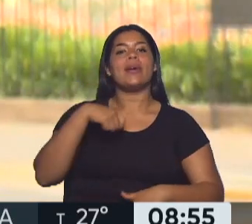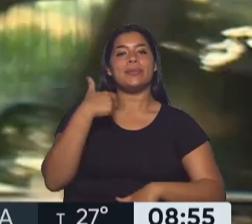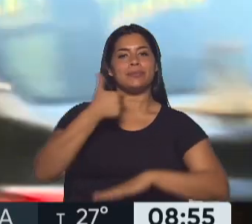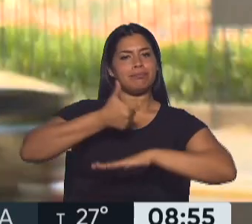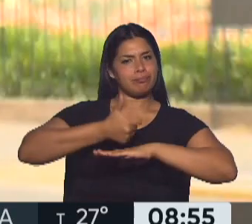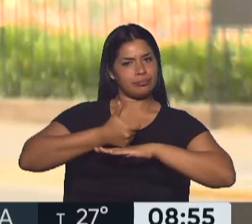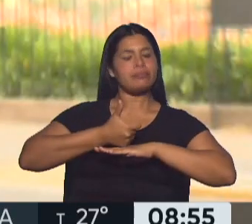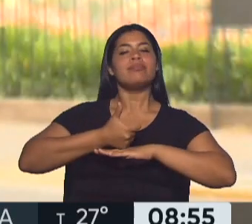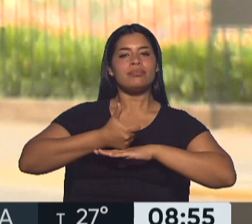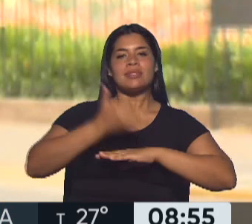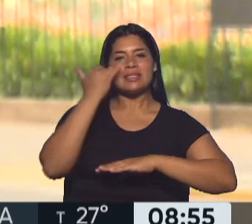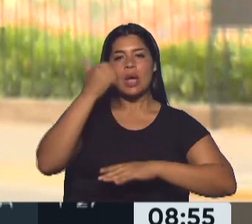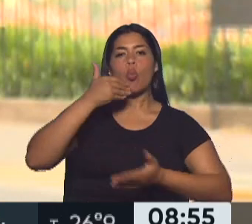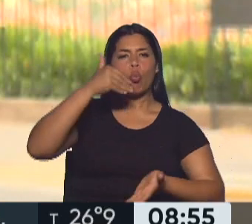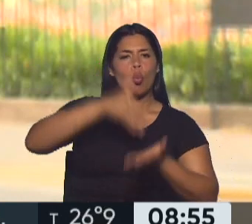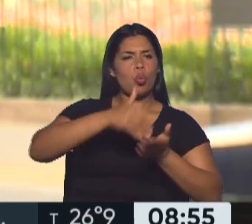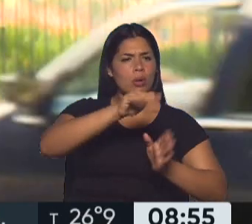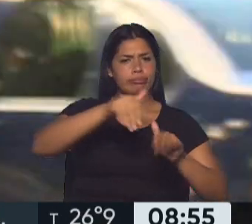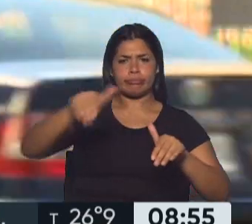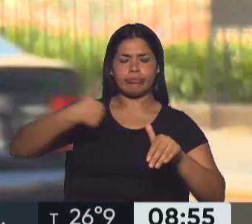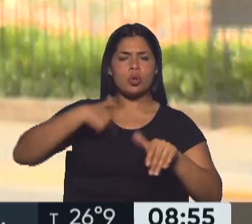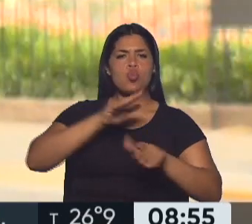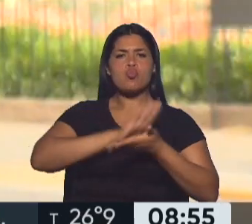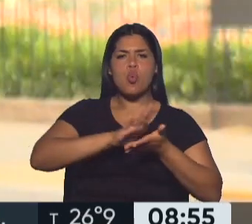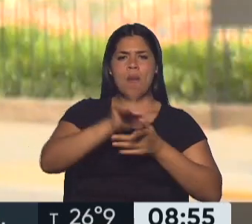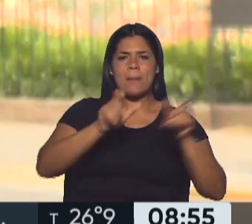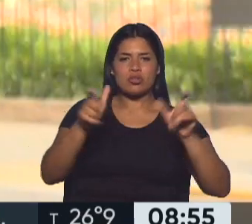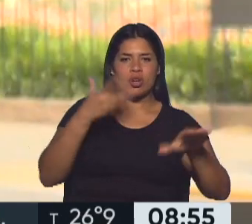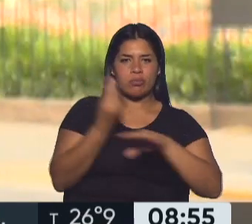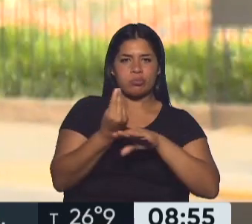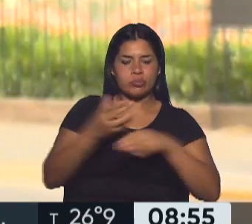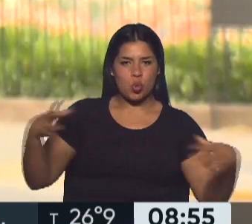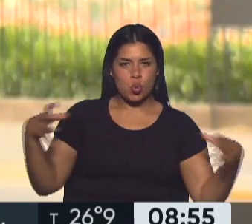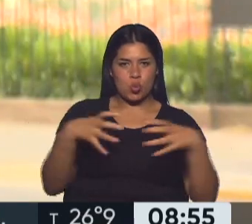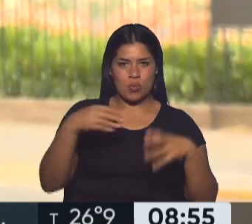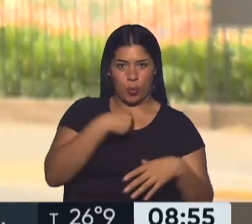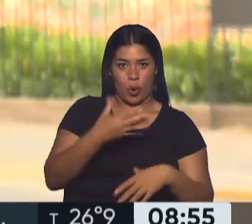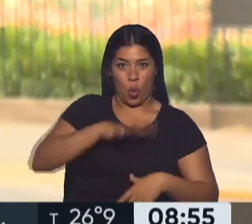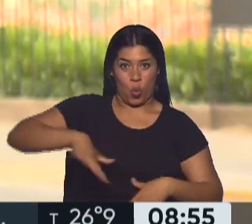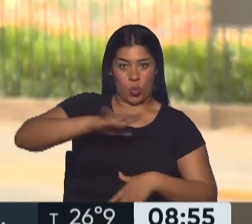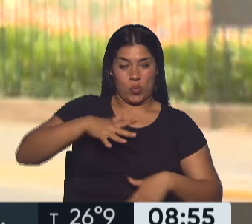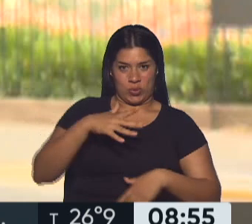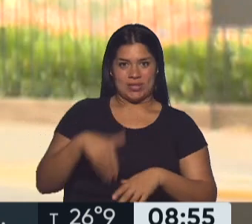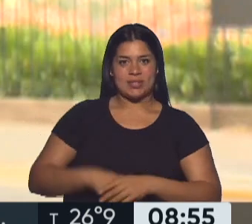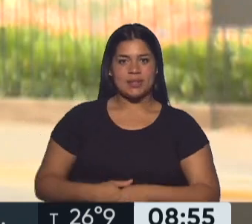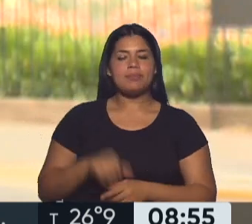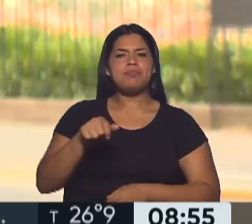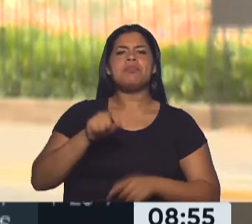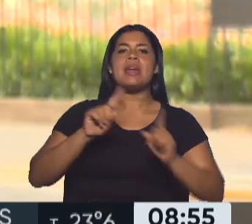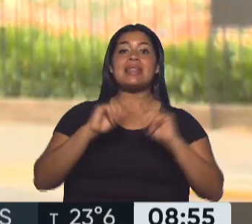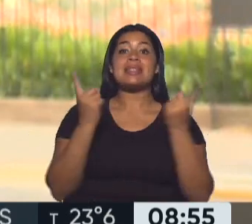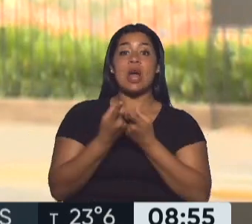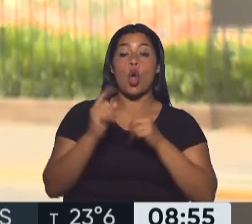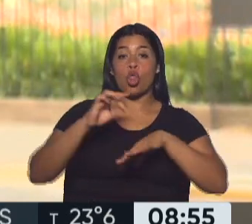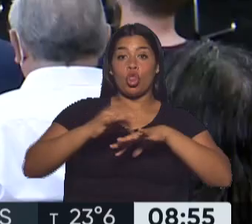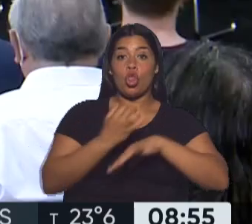Axel Kicillof, le tomó jura a los nuevos funcionarios que integrarán el gabinete de la provincia de Buenos Aires. El acto se llevó a cabo en el Salón Dorado de la Casa